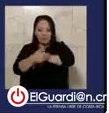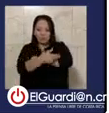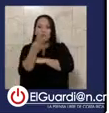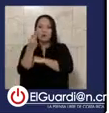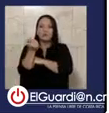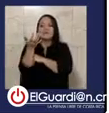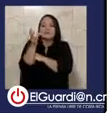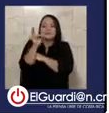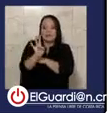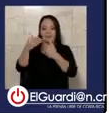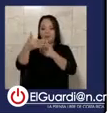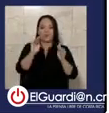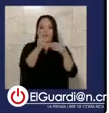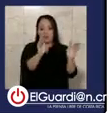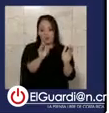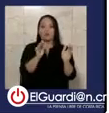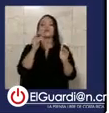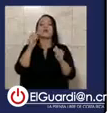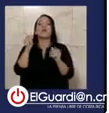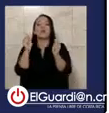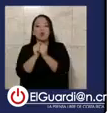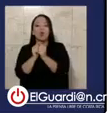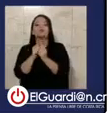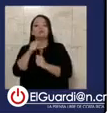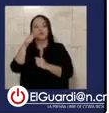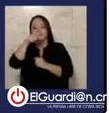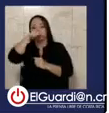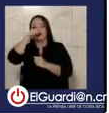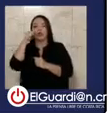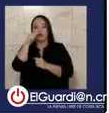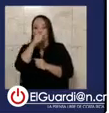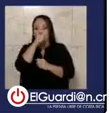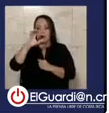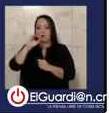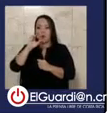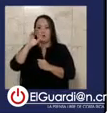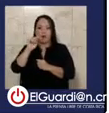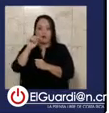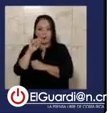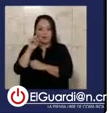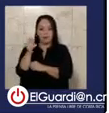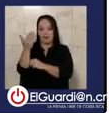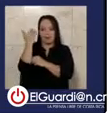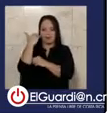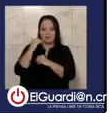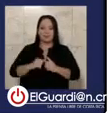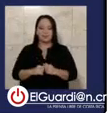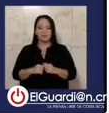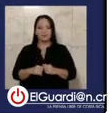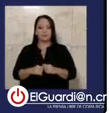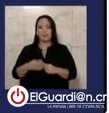17 contenedores contaminados con cocaína. En ese momento nadie habló, en